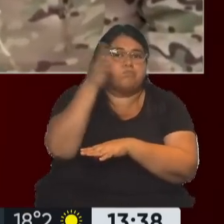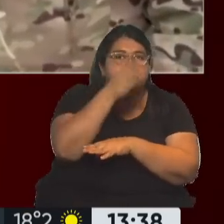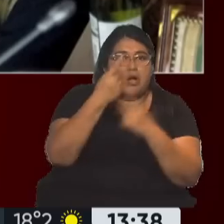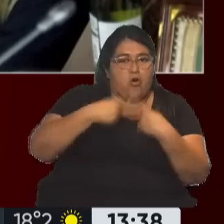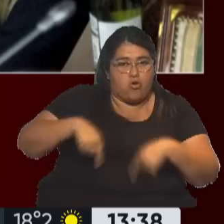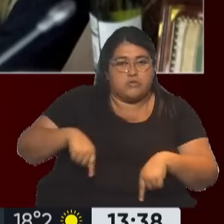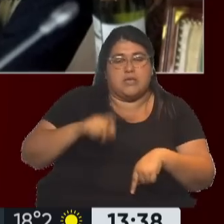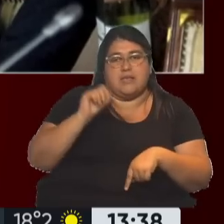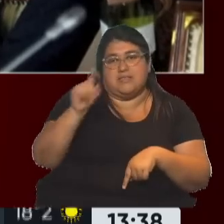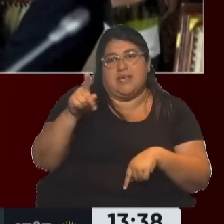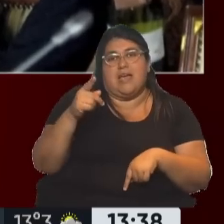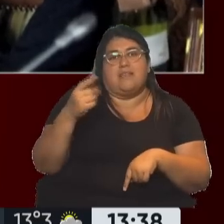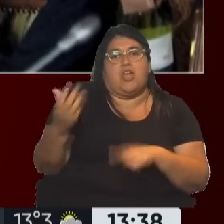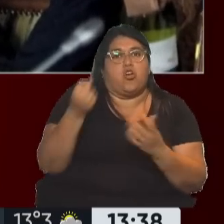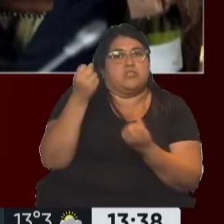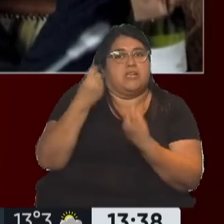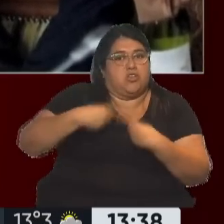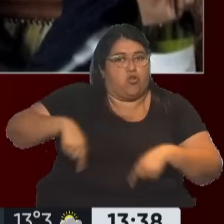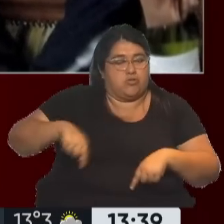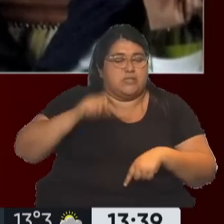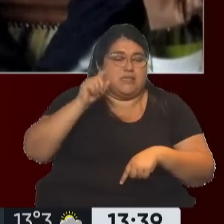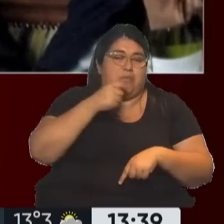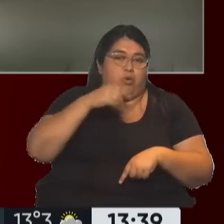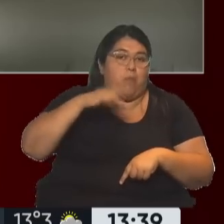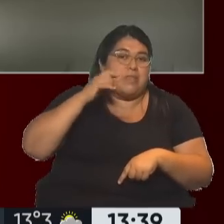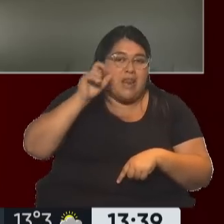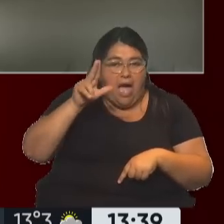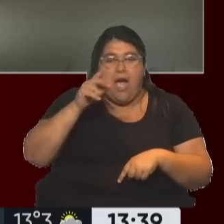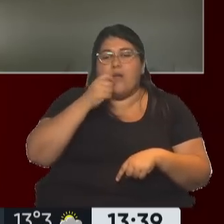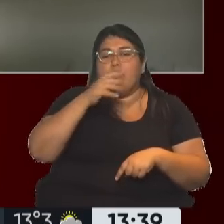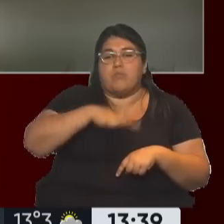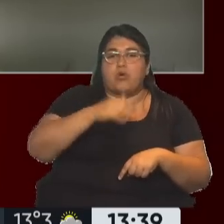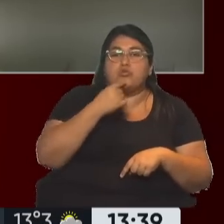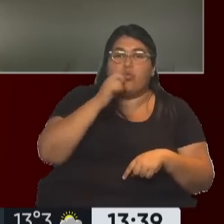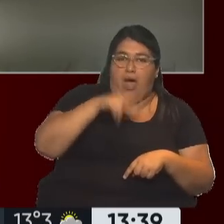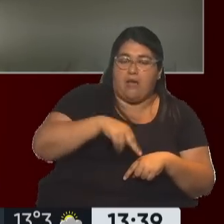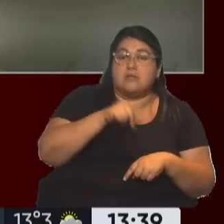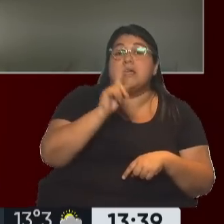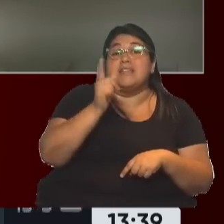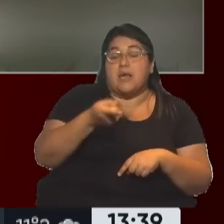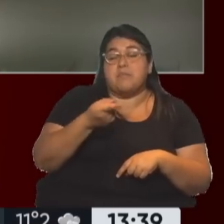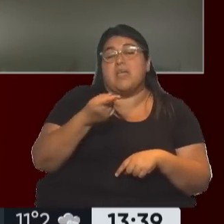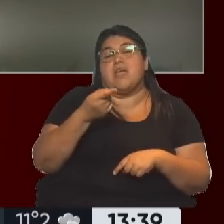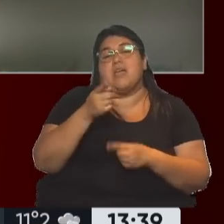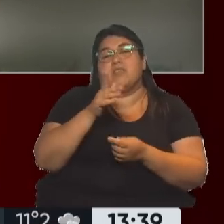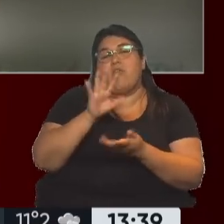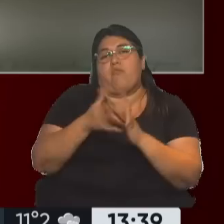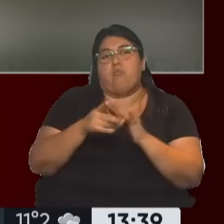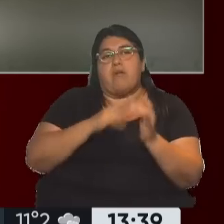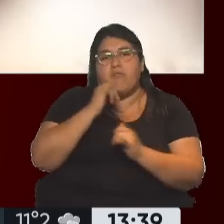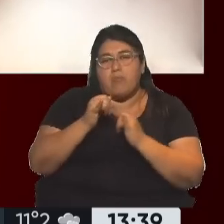recursos naturales y específicamente mineros, por ejemplo, en el caso de Sudán, a partir de operaciones de contrainformación